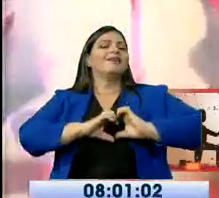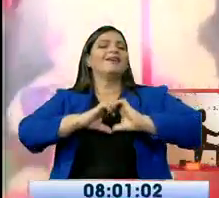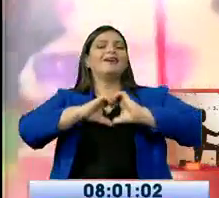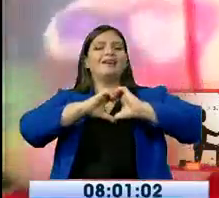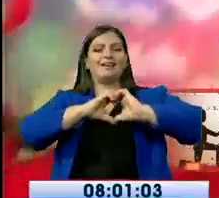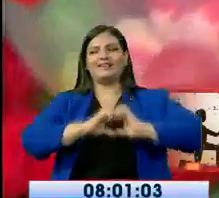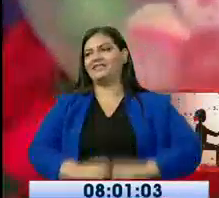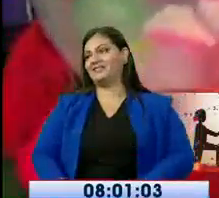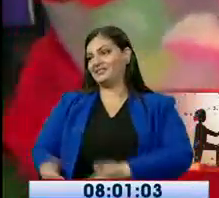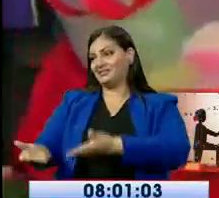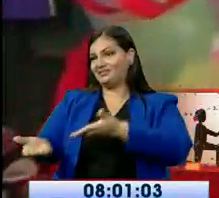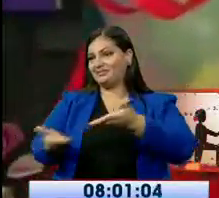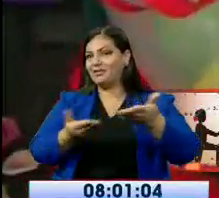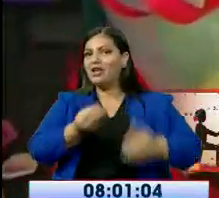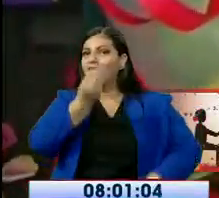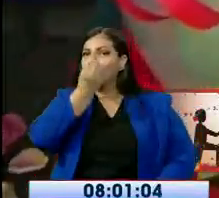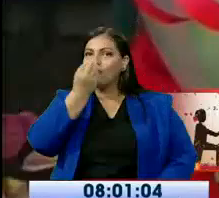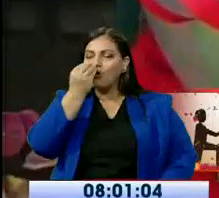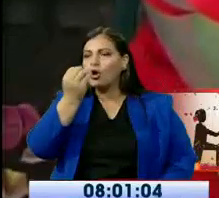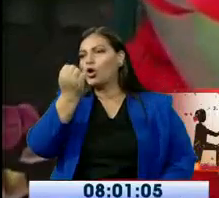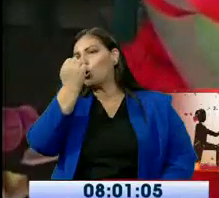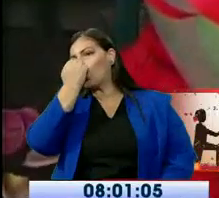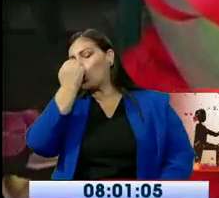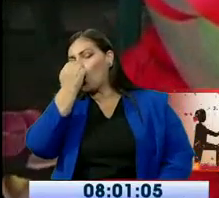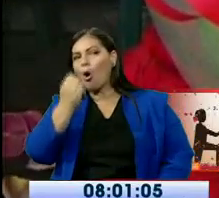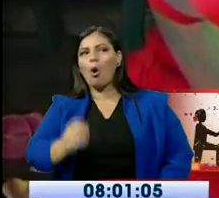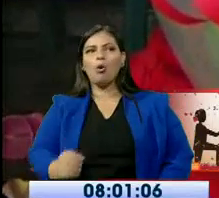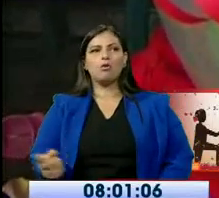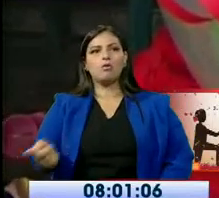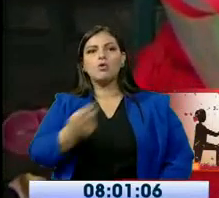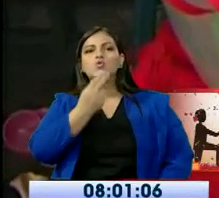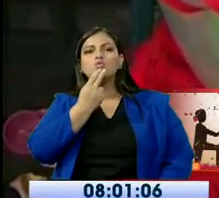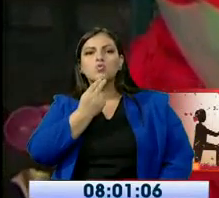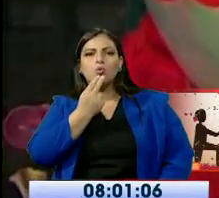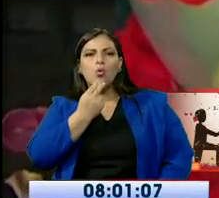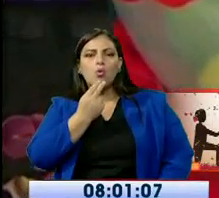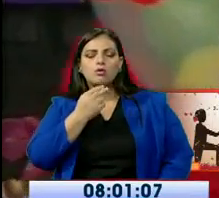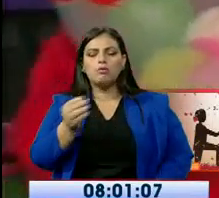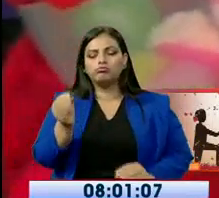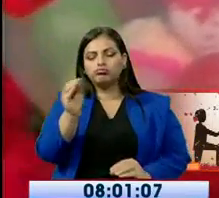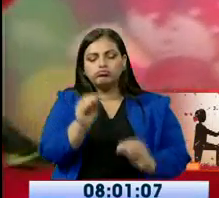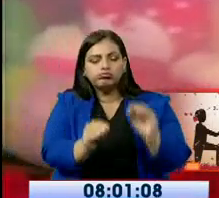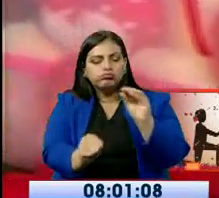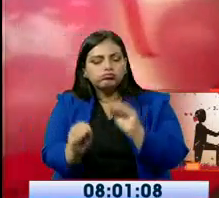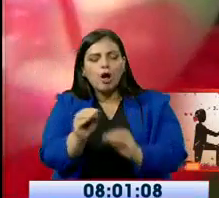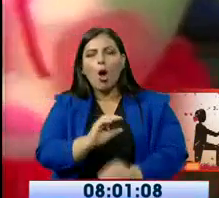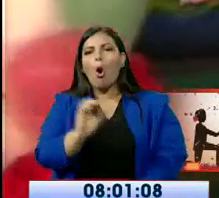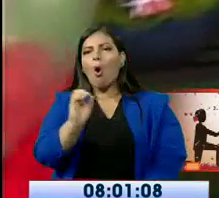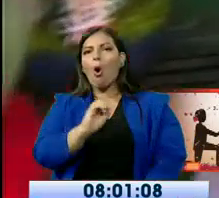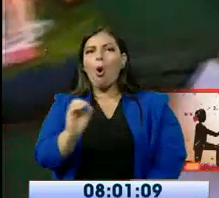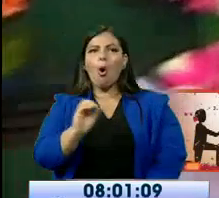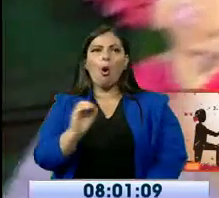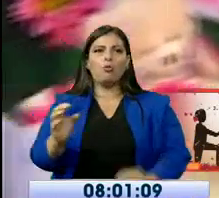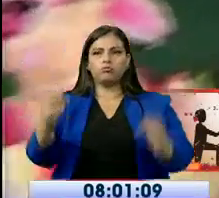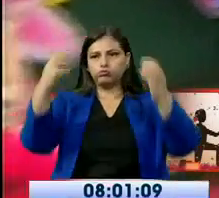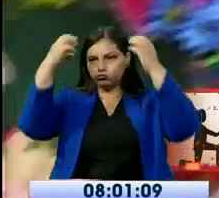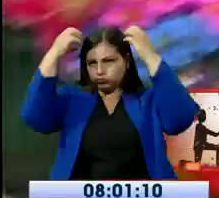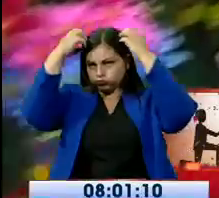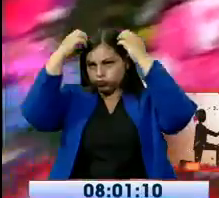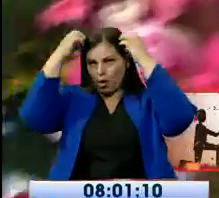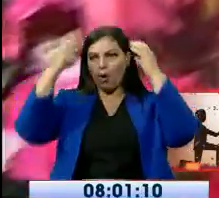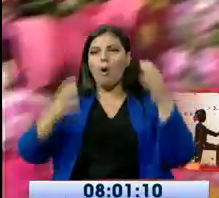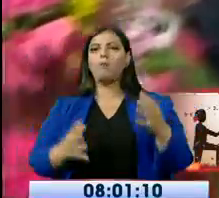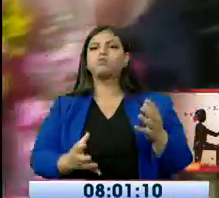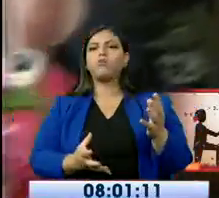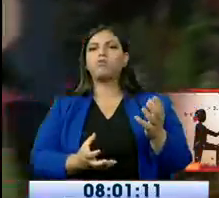peluche, también tenemos con dulces para las oficinas, es un lindo detalle, todo está muy bonito. ¿Precios? Hay